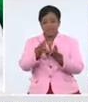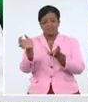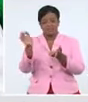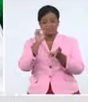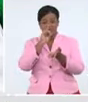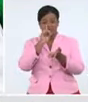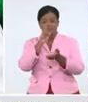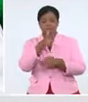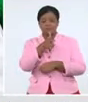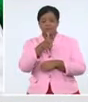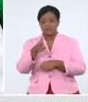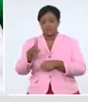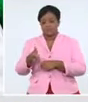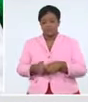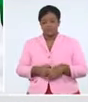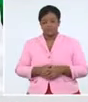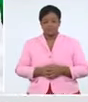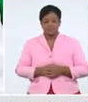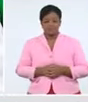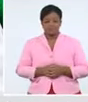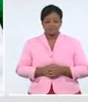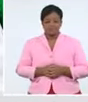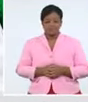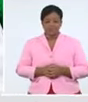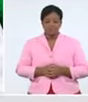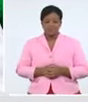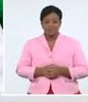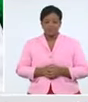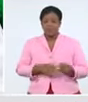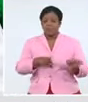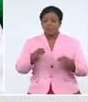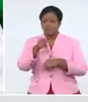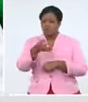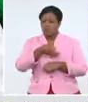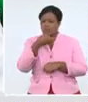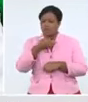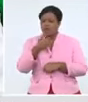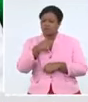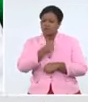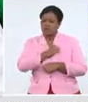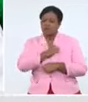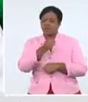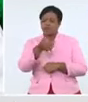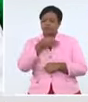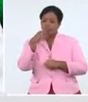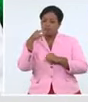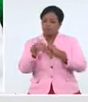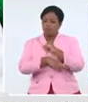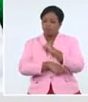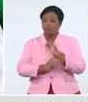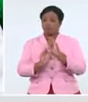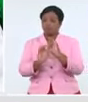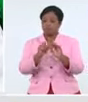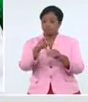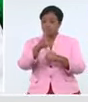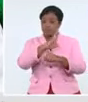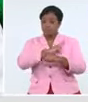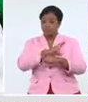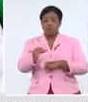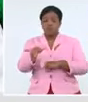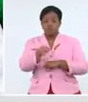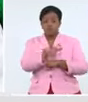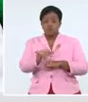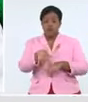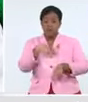ya este proceso. Habías comentado ahorita, yo quiero también insistir en que efectivamente también se está desarrollando